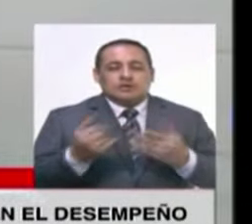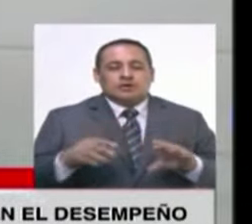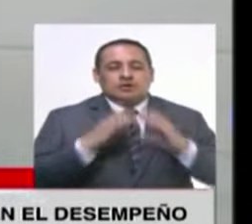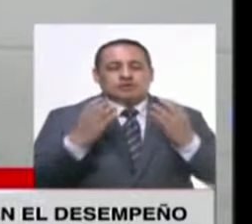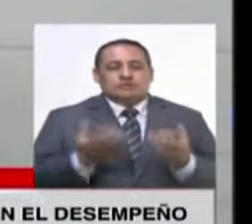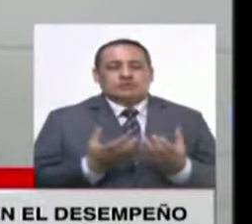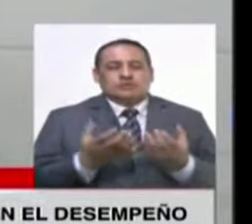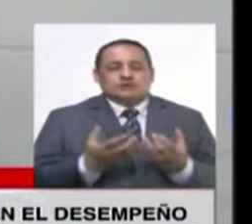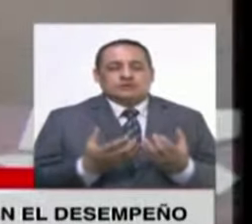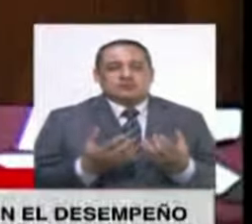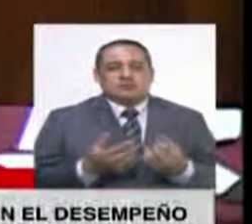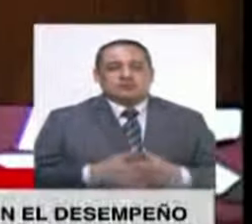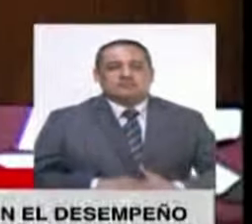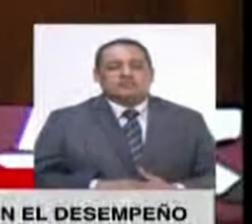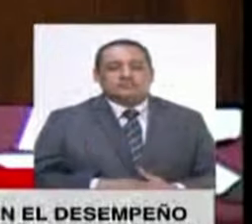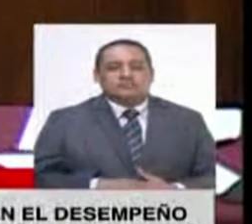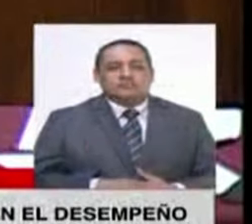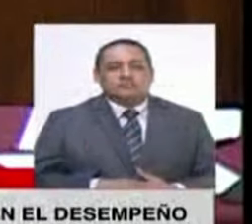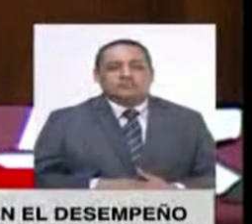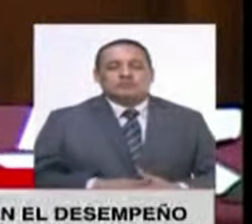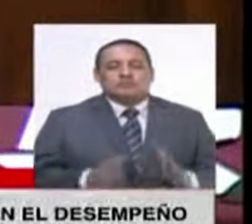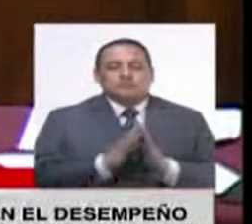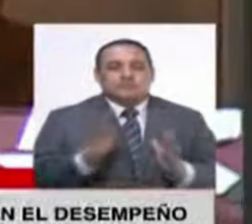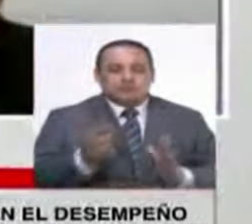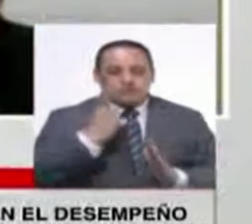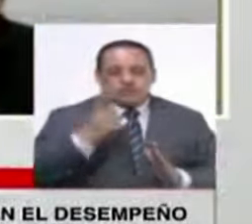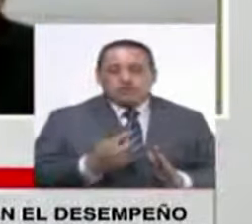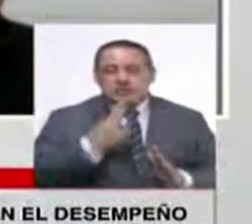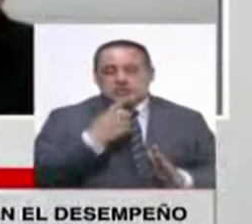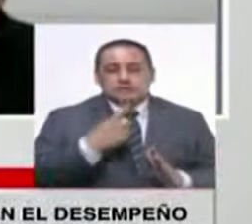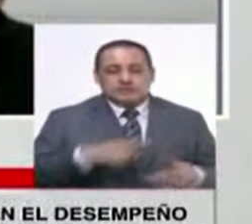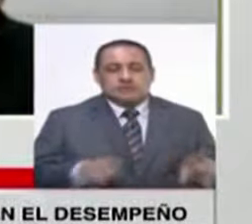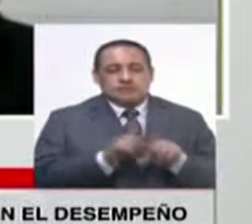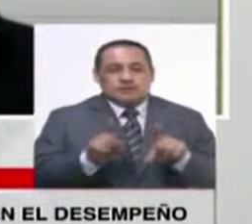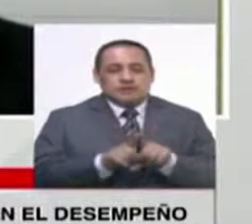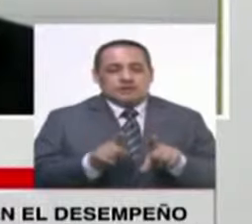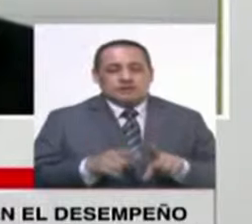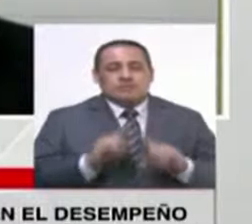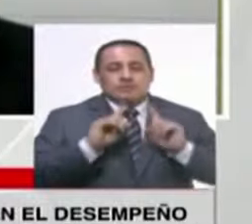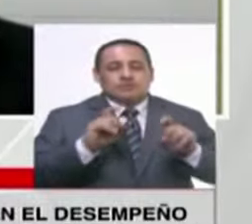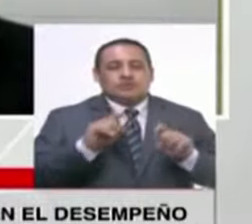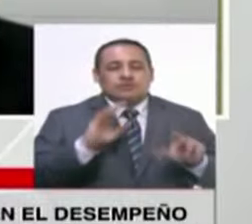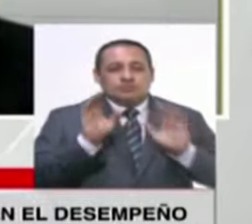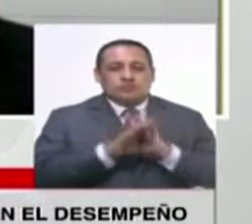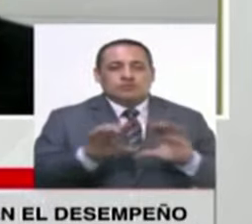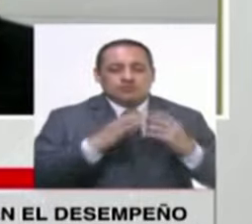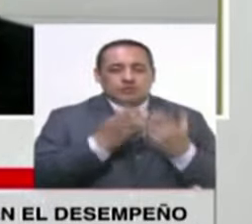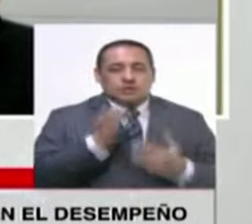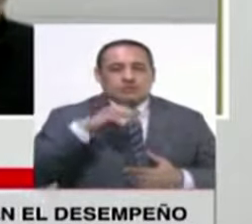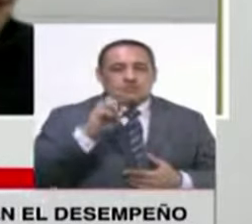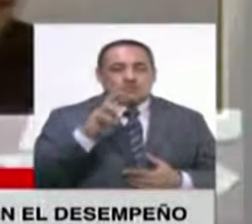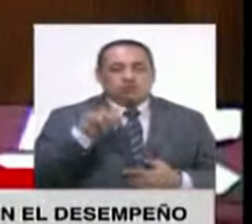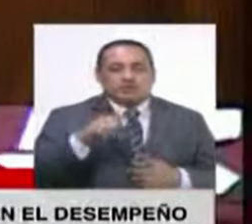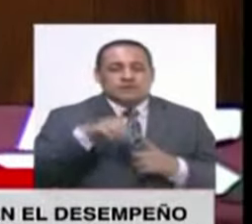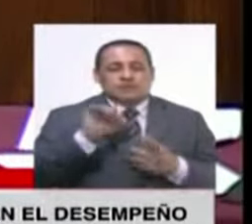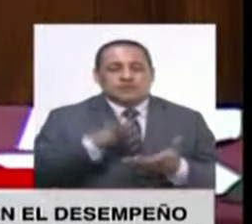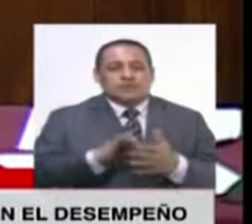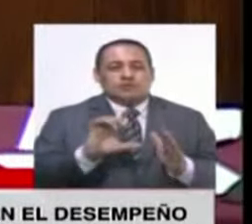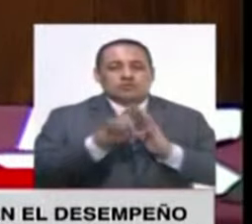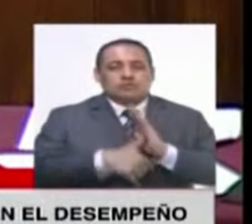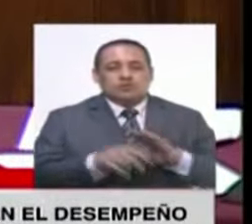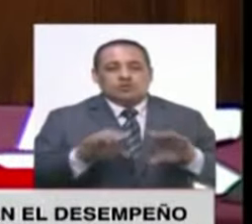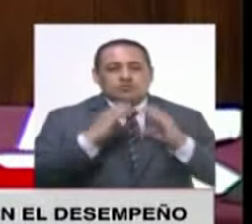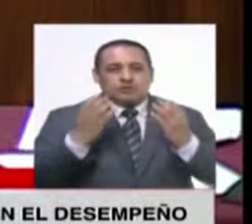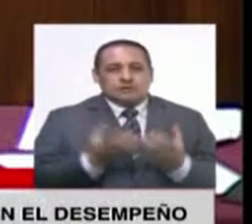Señores congresistas, primero va a hacer la pregunta el congresista Morante. luego